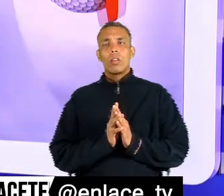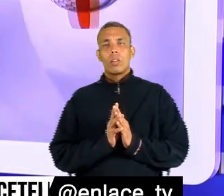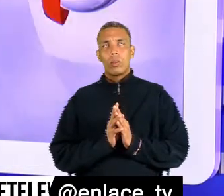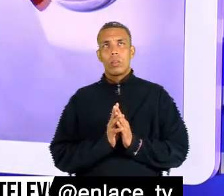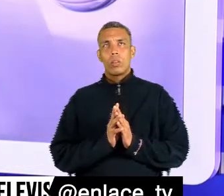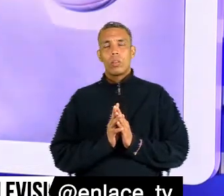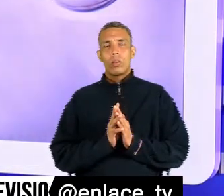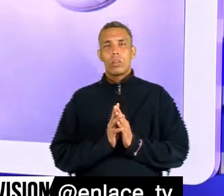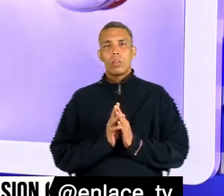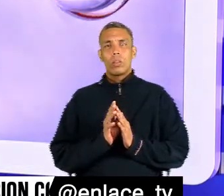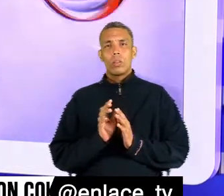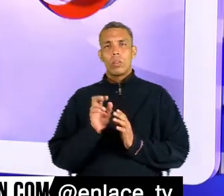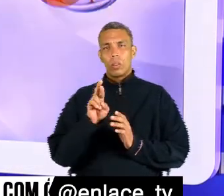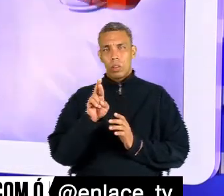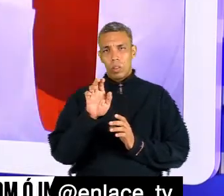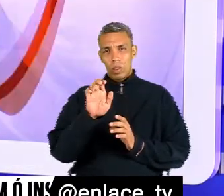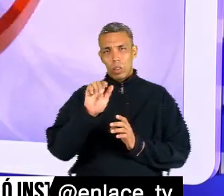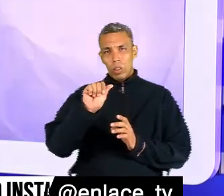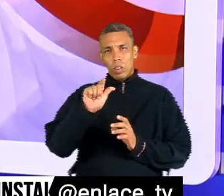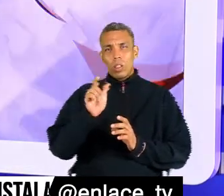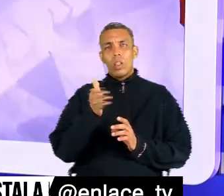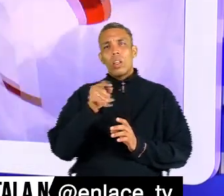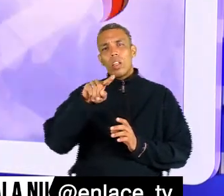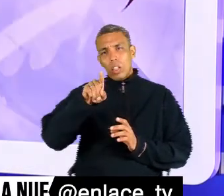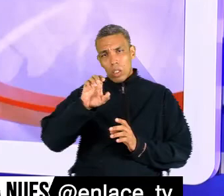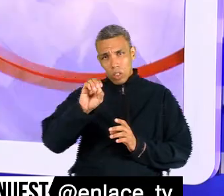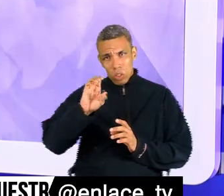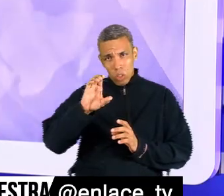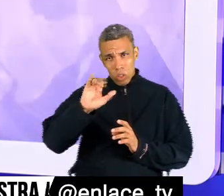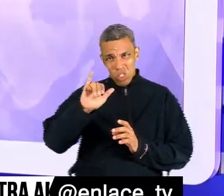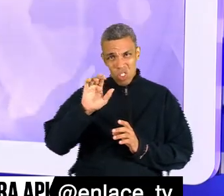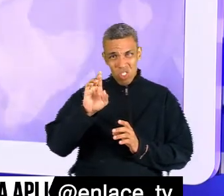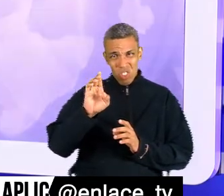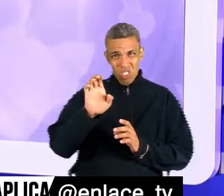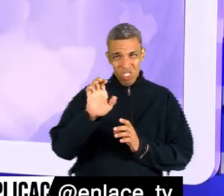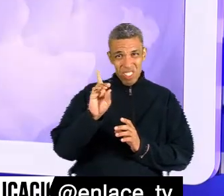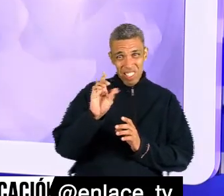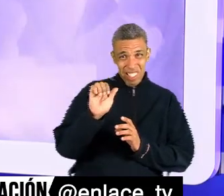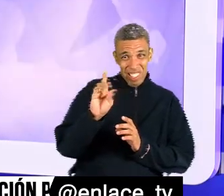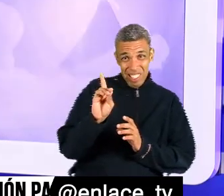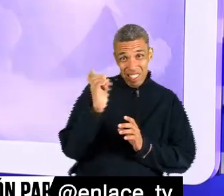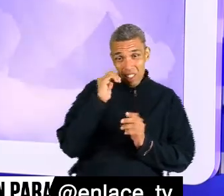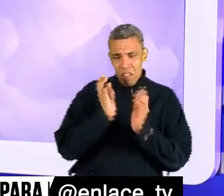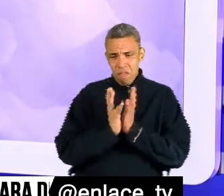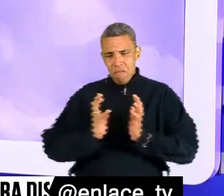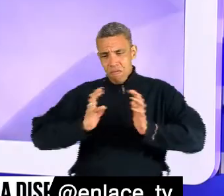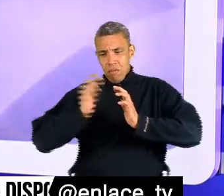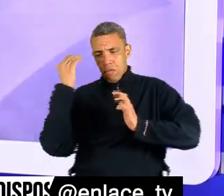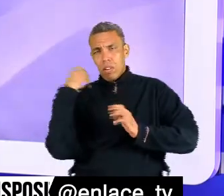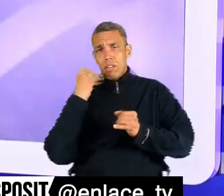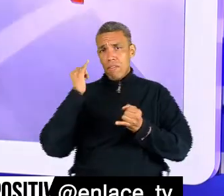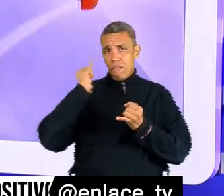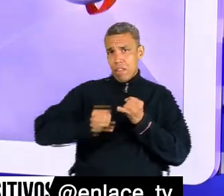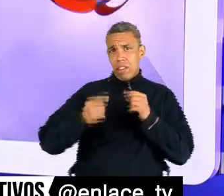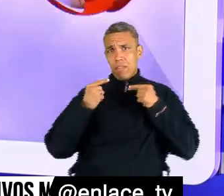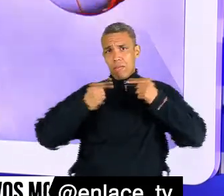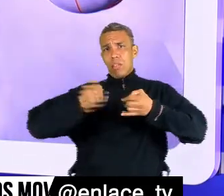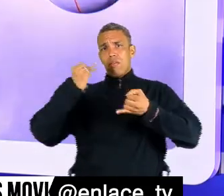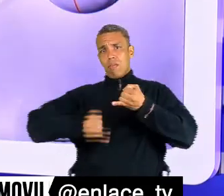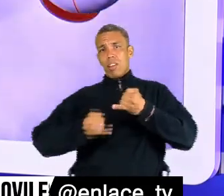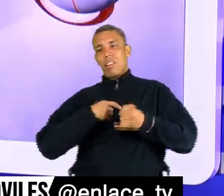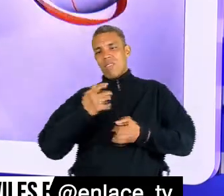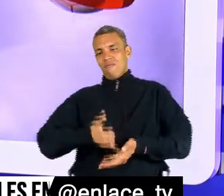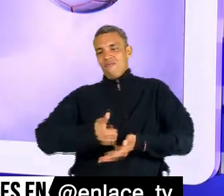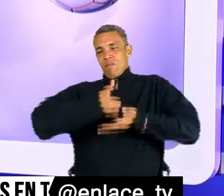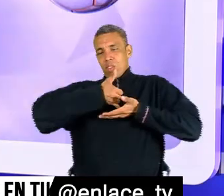título del Campeonato de los Transportadores, el cual se desarrolla en el barrio Aguas Claras. El fin de semana fue la gran final. Terminó y de